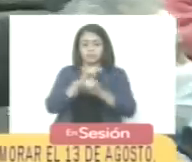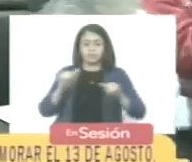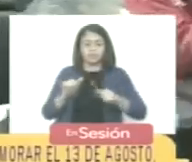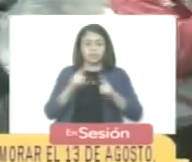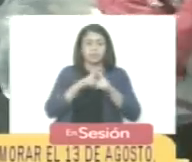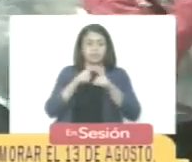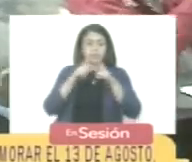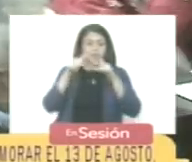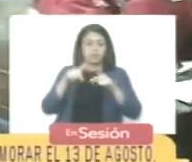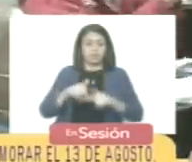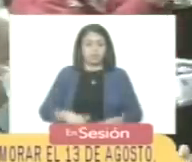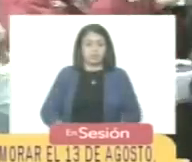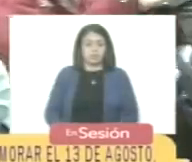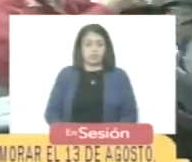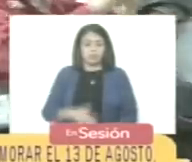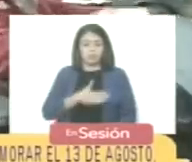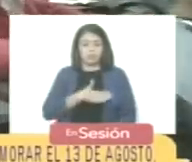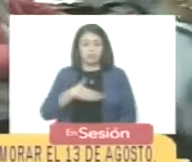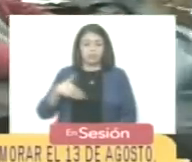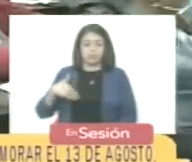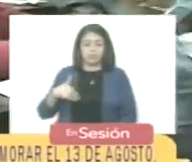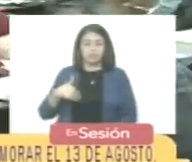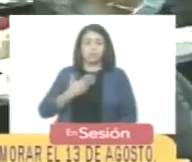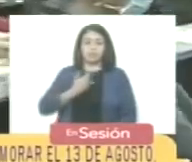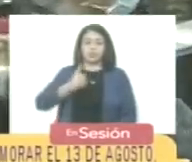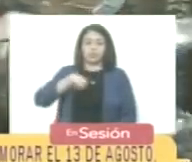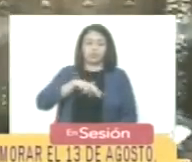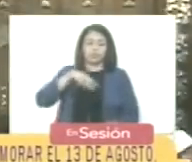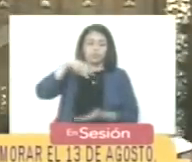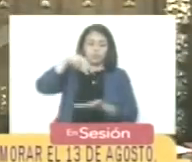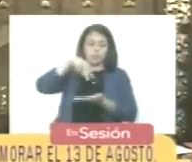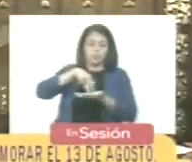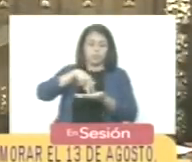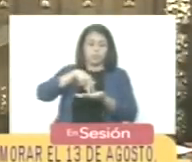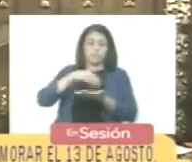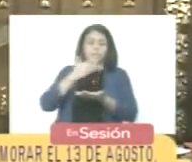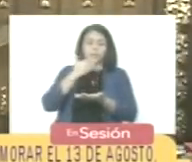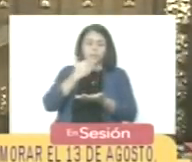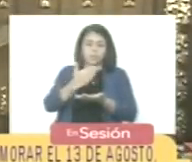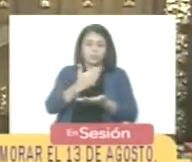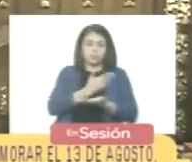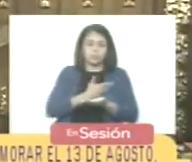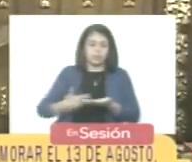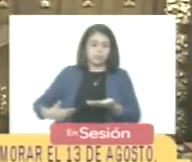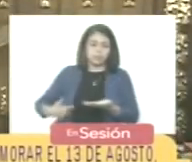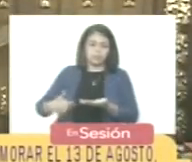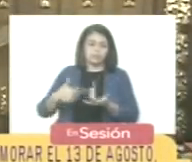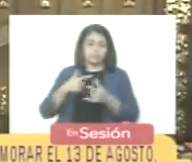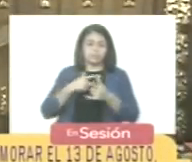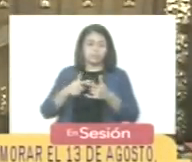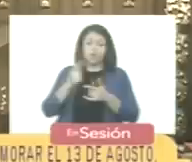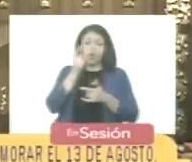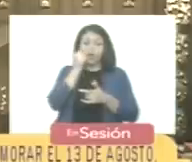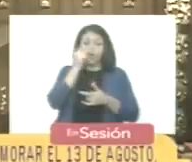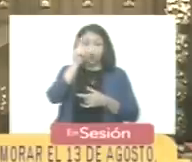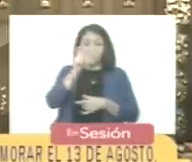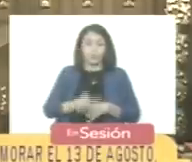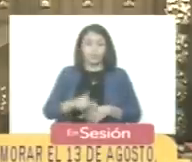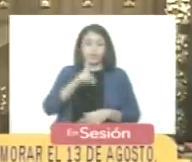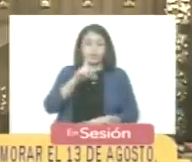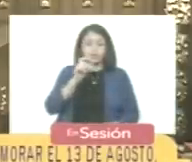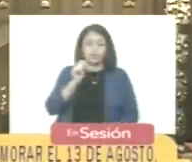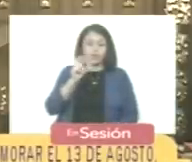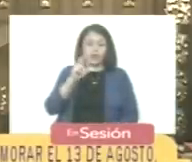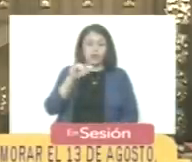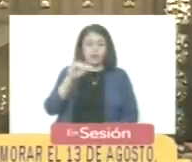Por eso quiero que nos pongamos de pie con la venia del presidente, para que le brindemos a ese hombre, a ese